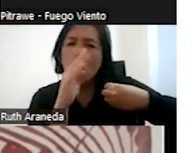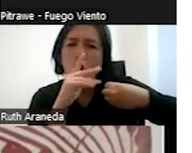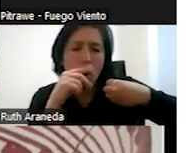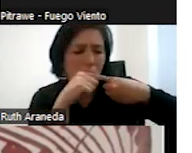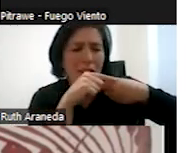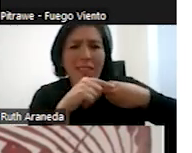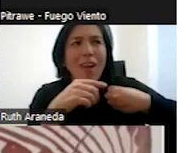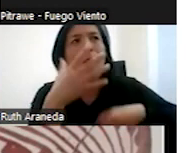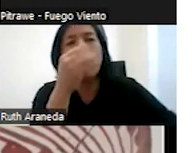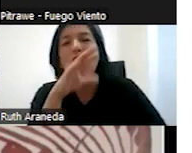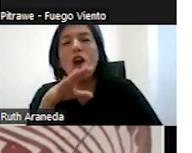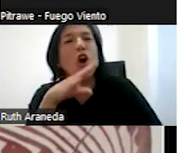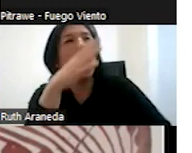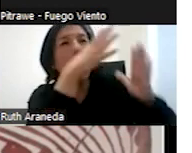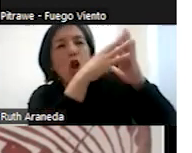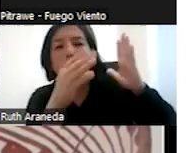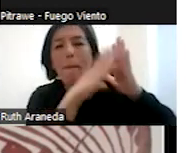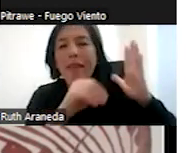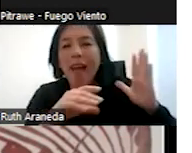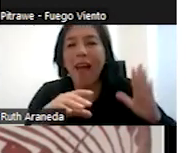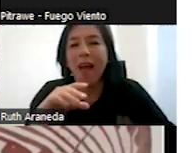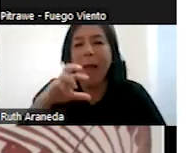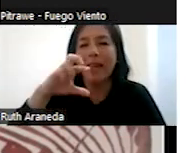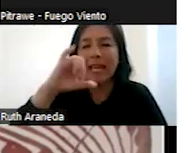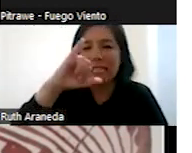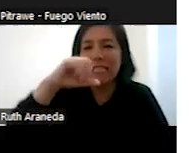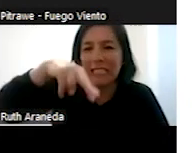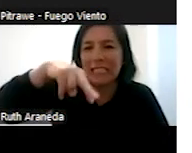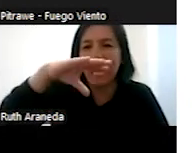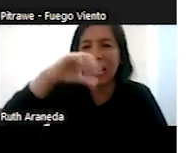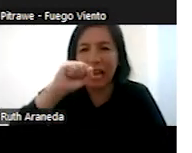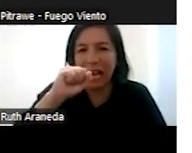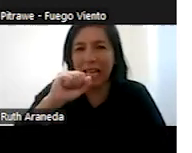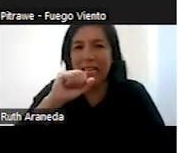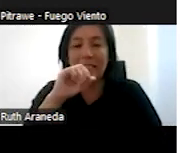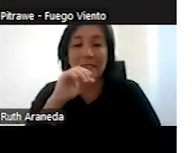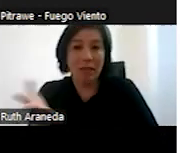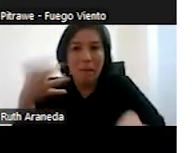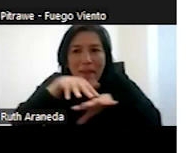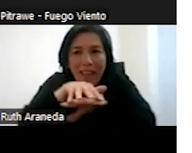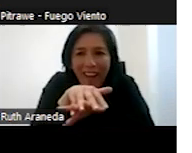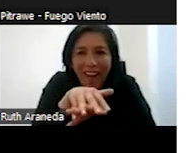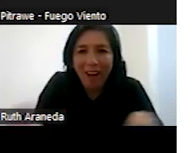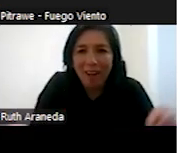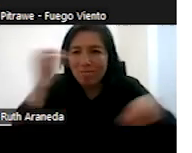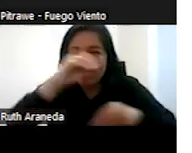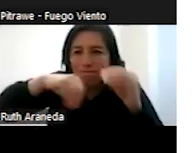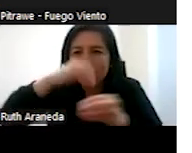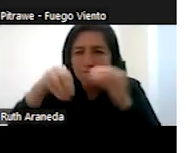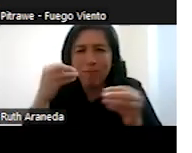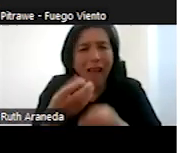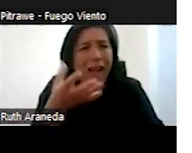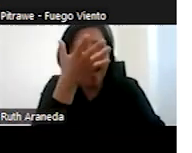Inca eventualmente de la zona de Norte Chico y del altiplano. En fin, ahí había una cantidad enorme, enorme, enorme